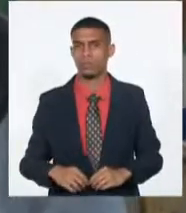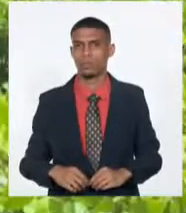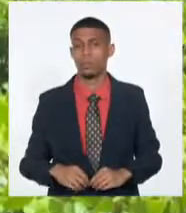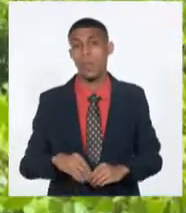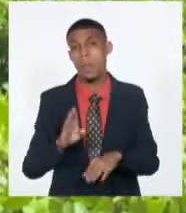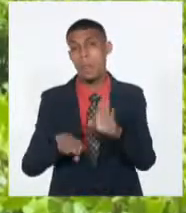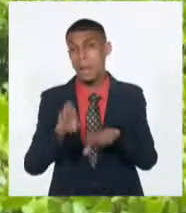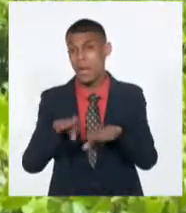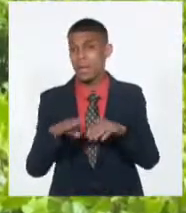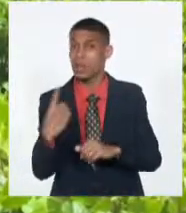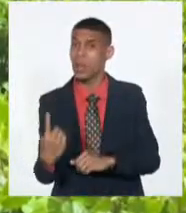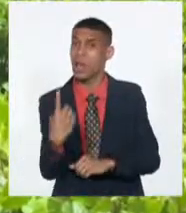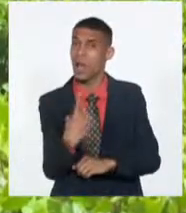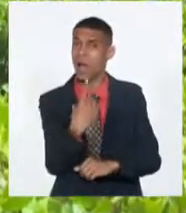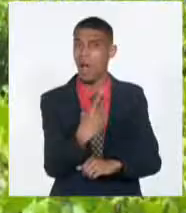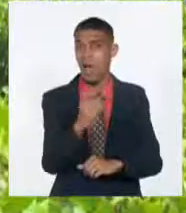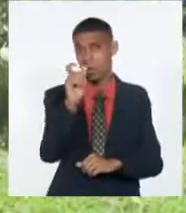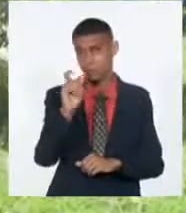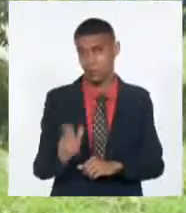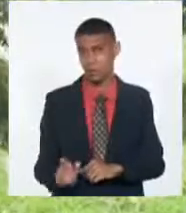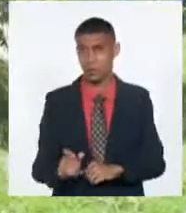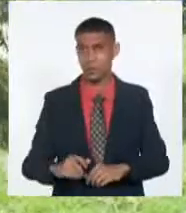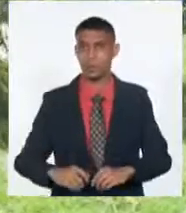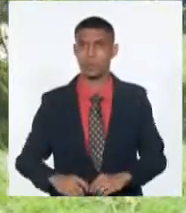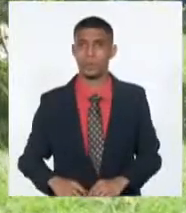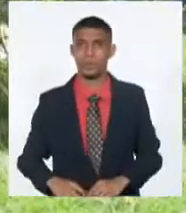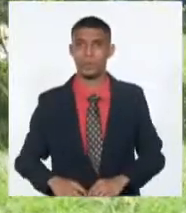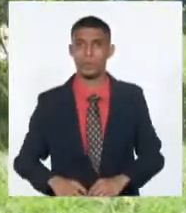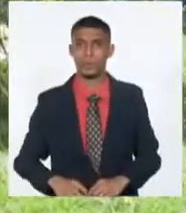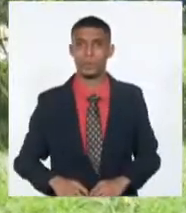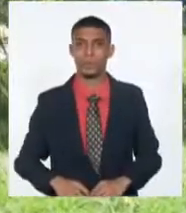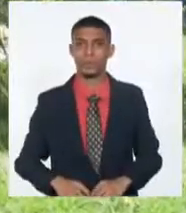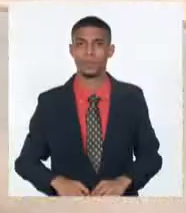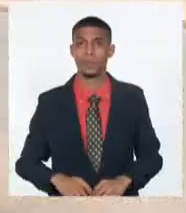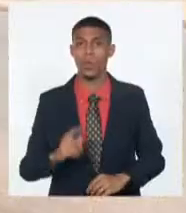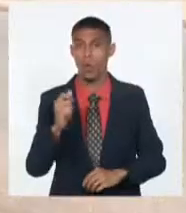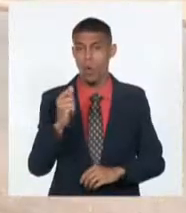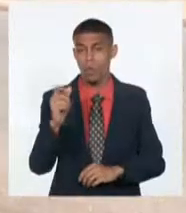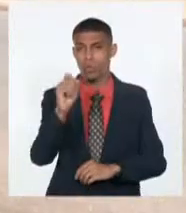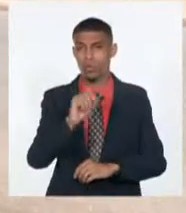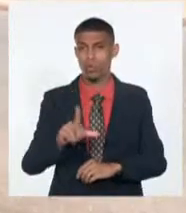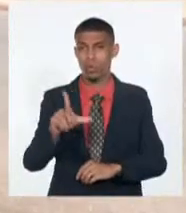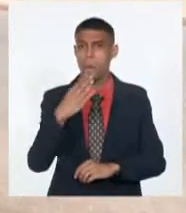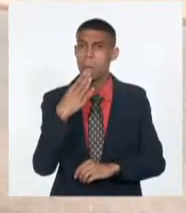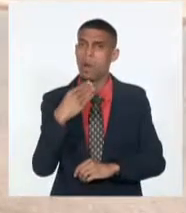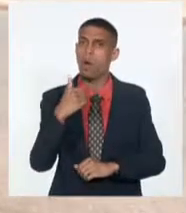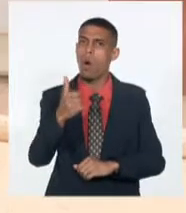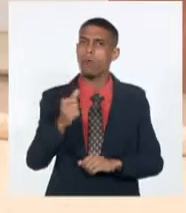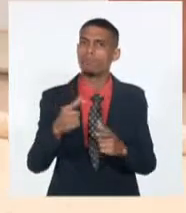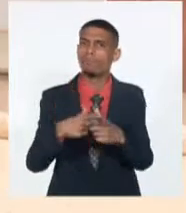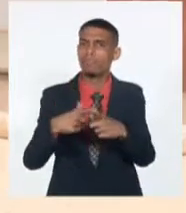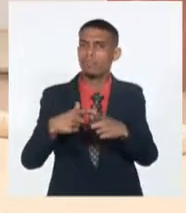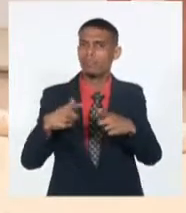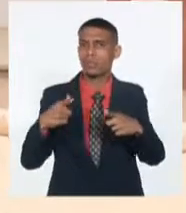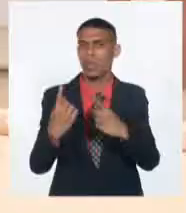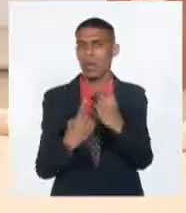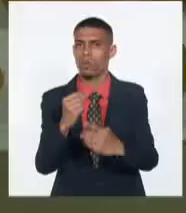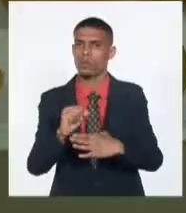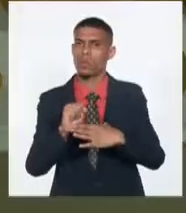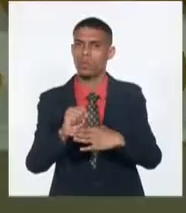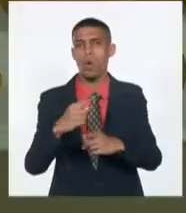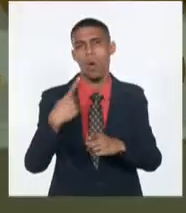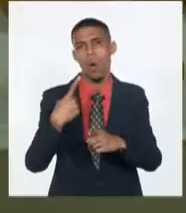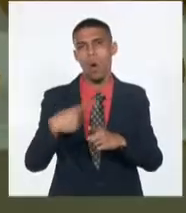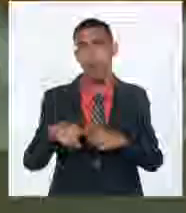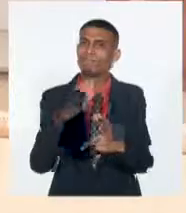cada mesa. Transformaciones en el orden económico, político y social, a partir de la mejoría y ampliación de servicios y ofertas con